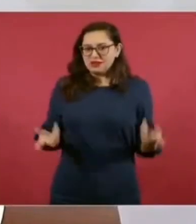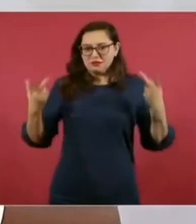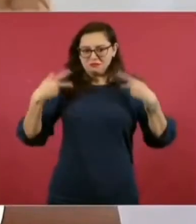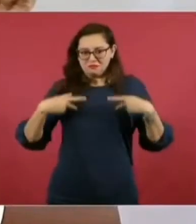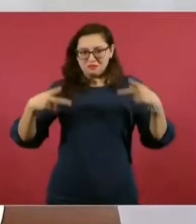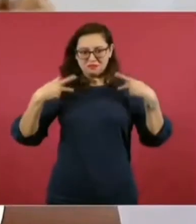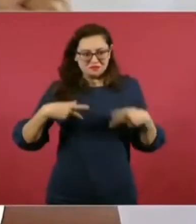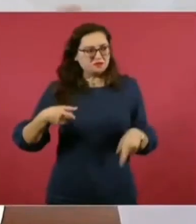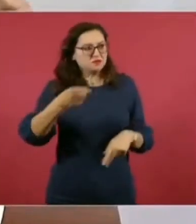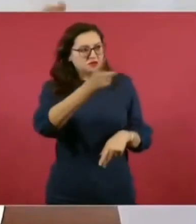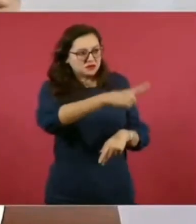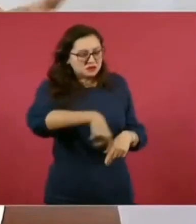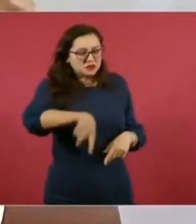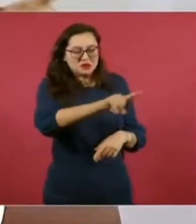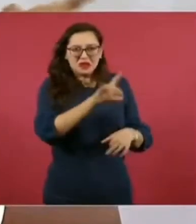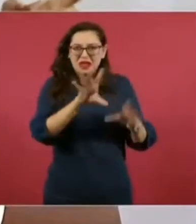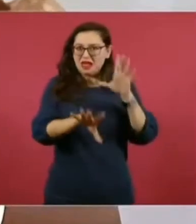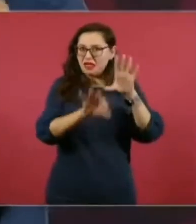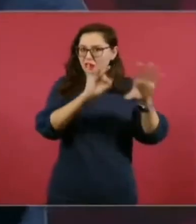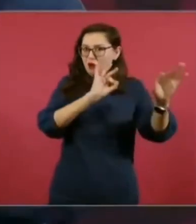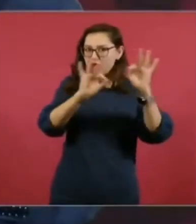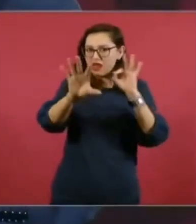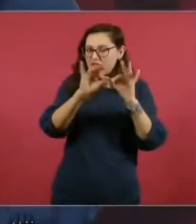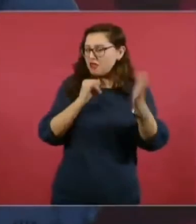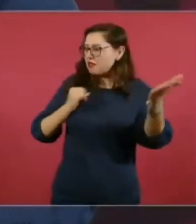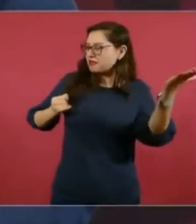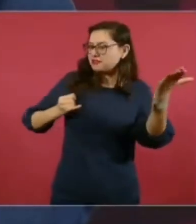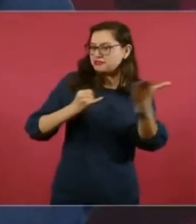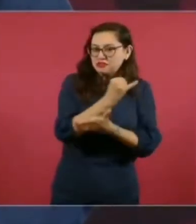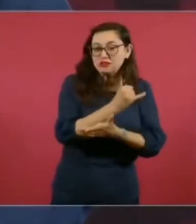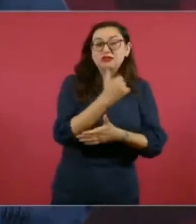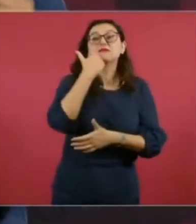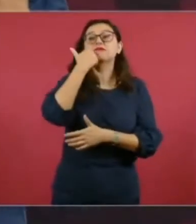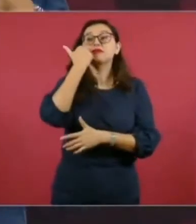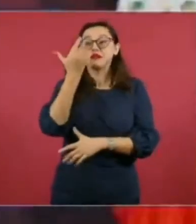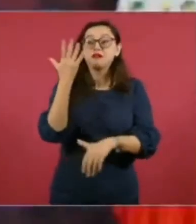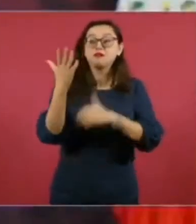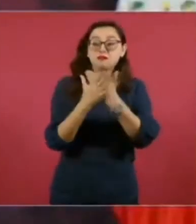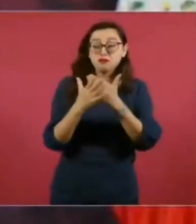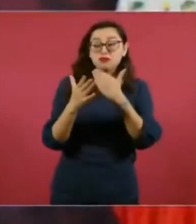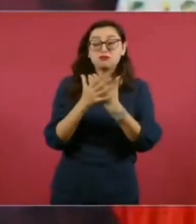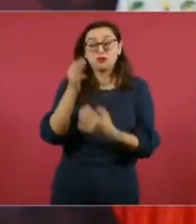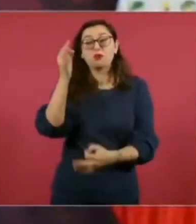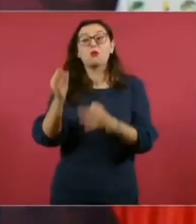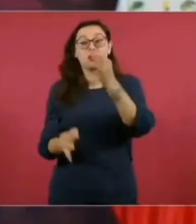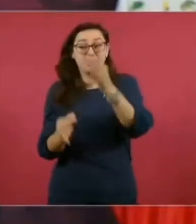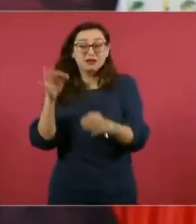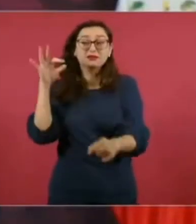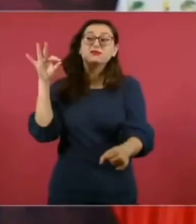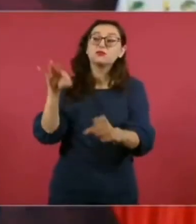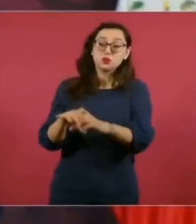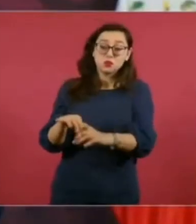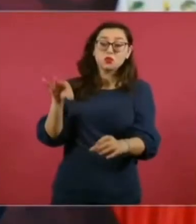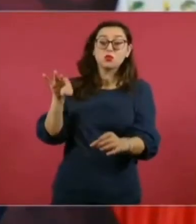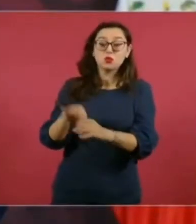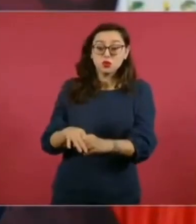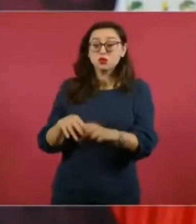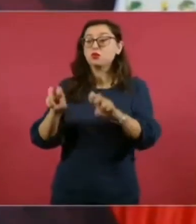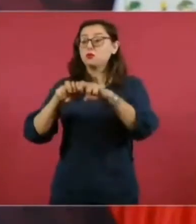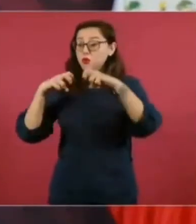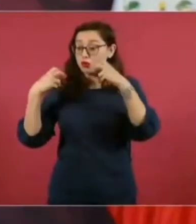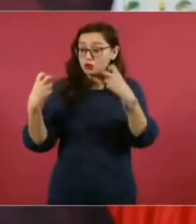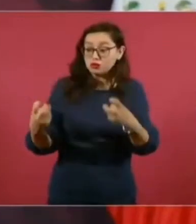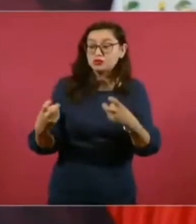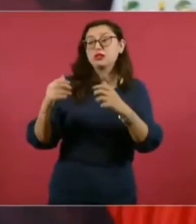y quiere elegir a los jueces y quiere elegir a los magistrados y